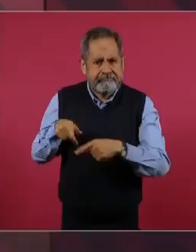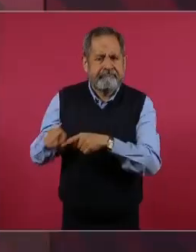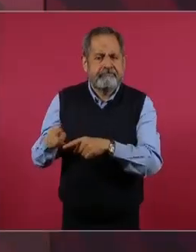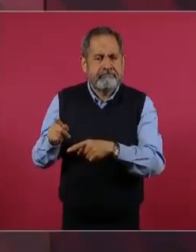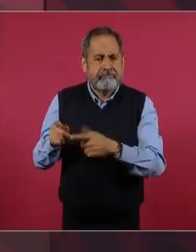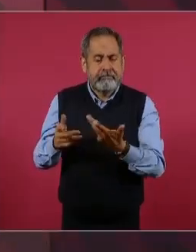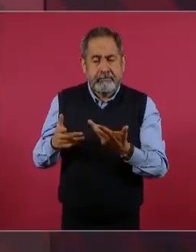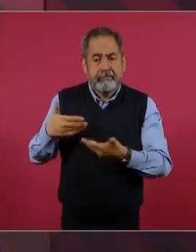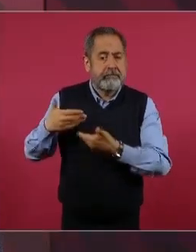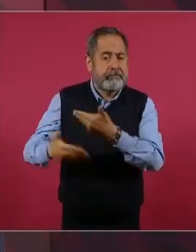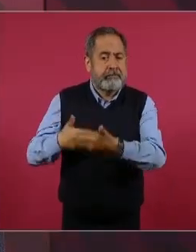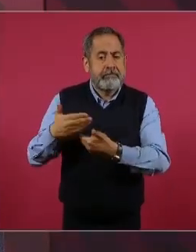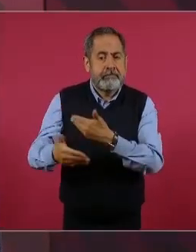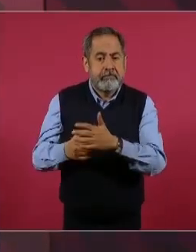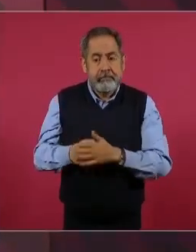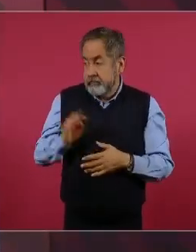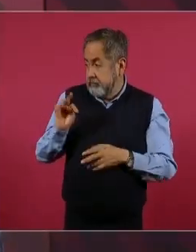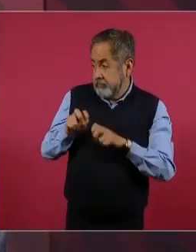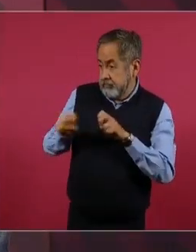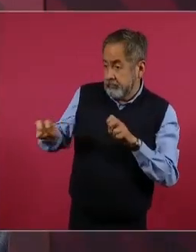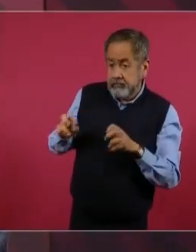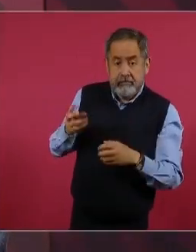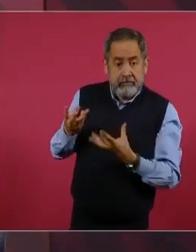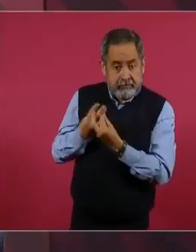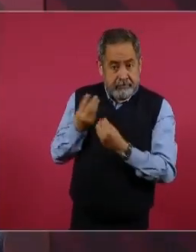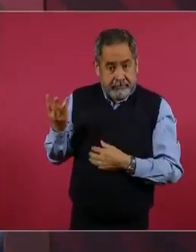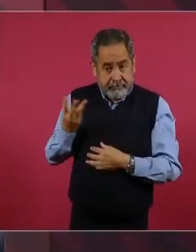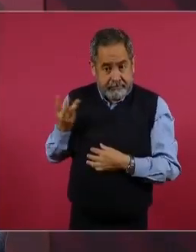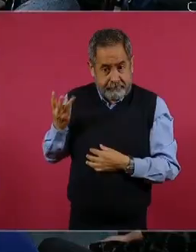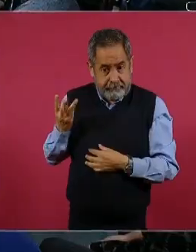Es muy probable que los que están aquí, los tres,